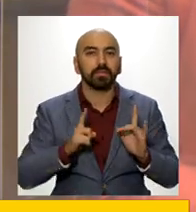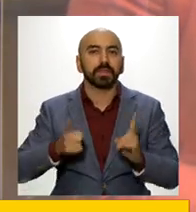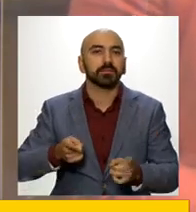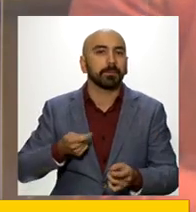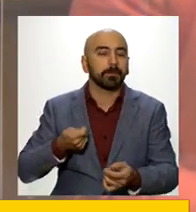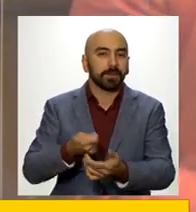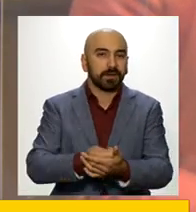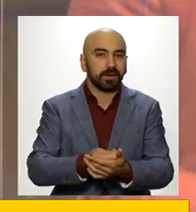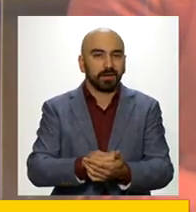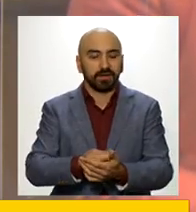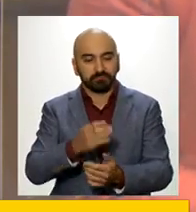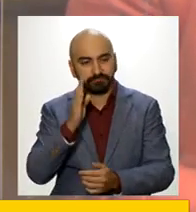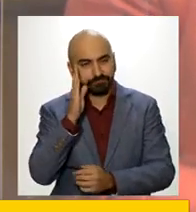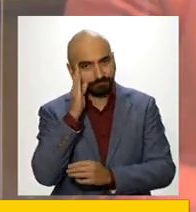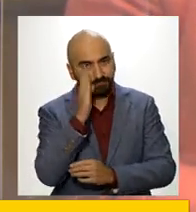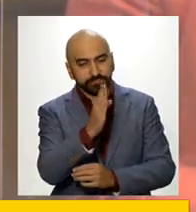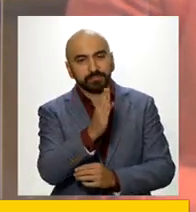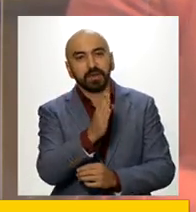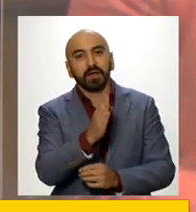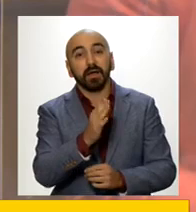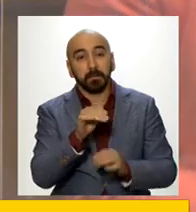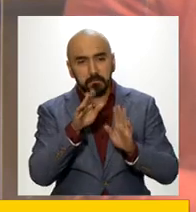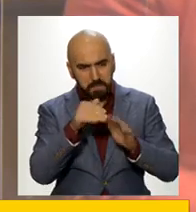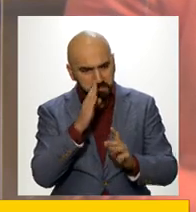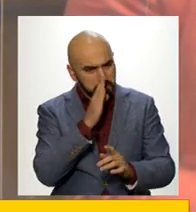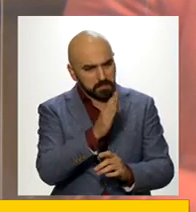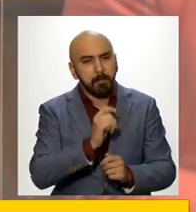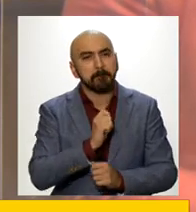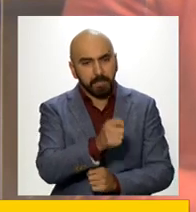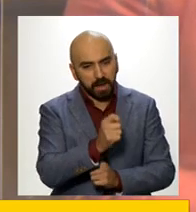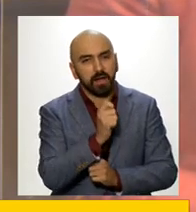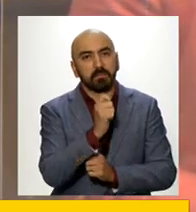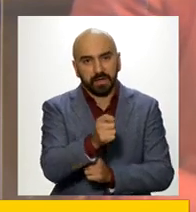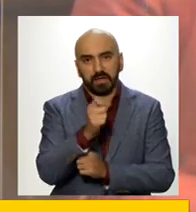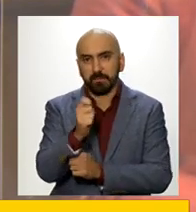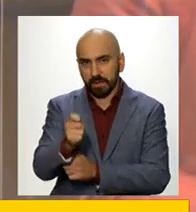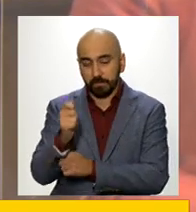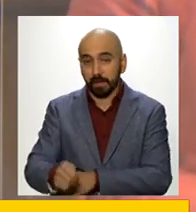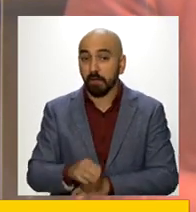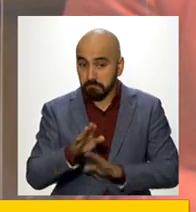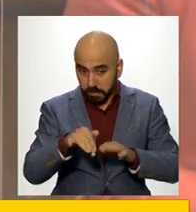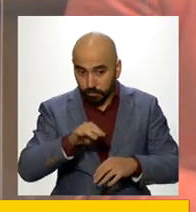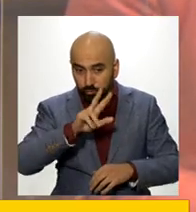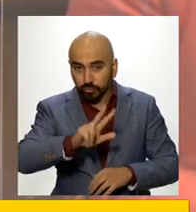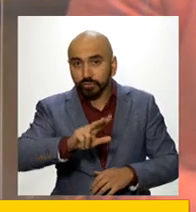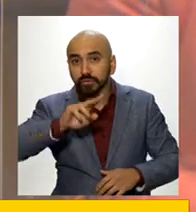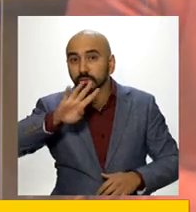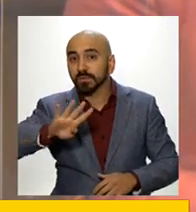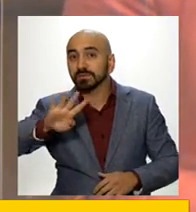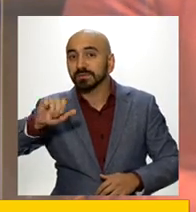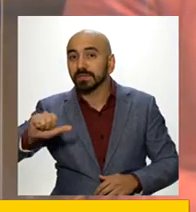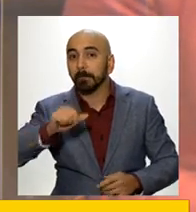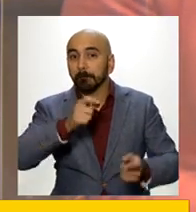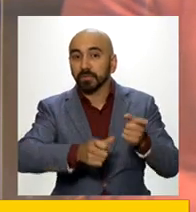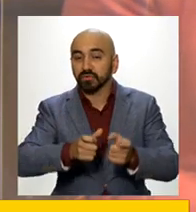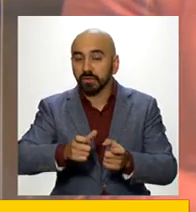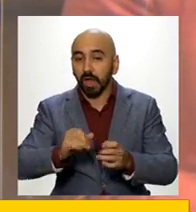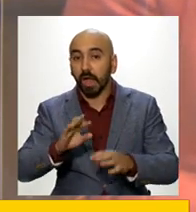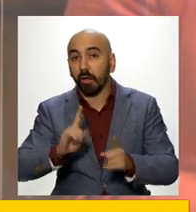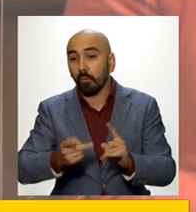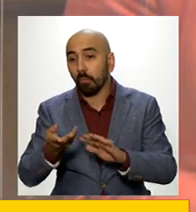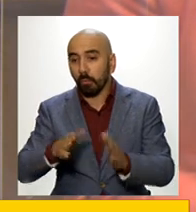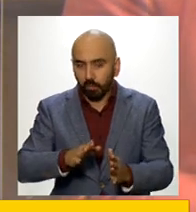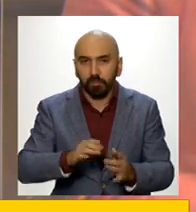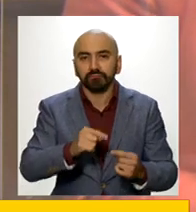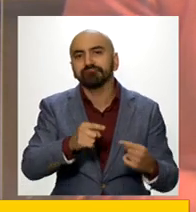pagarse directamente a las 846 víctimas o sus herederos en 3